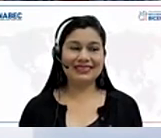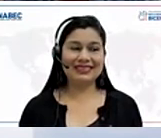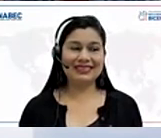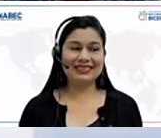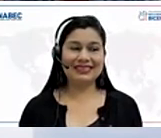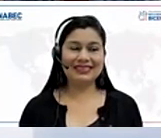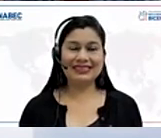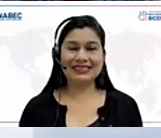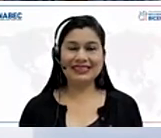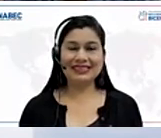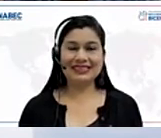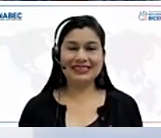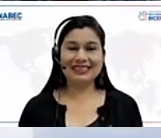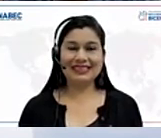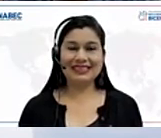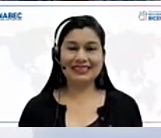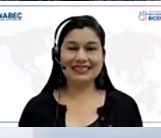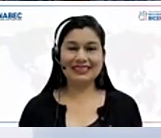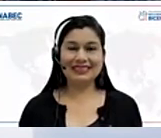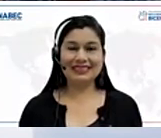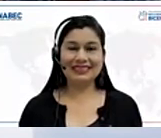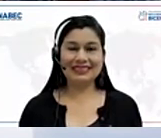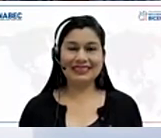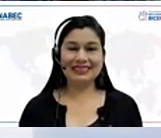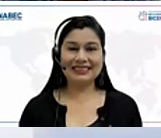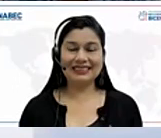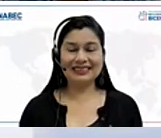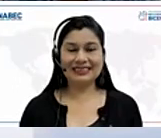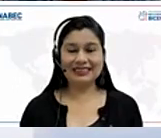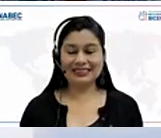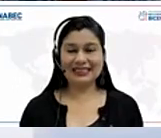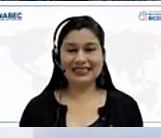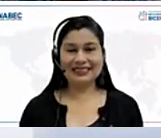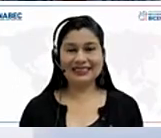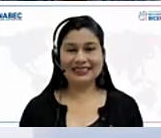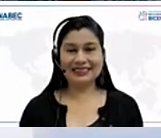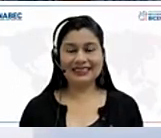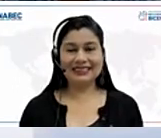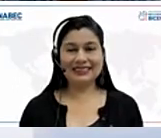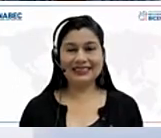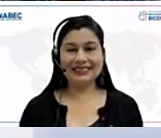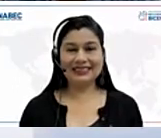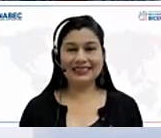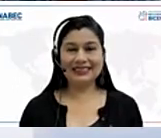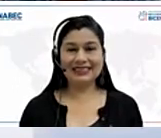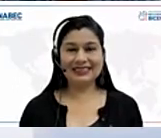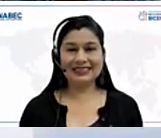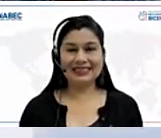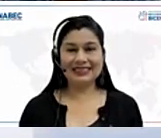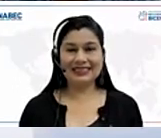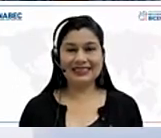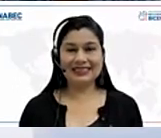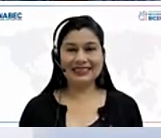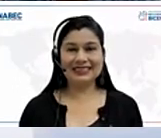bueno, digamos, hacer llegar la mayor cantidad de información sobre los programas de estudio en el extranjero, bueno, Japón en este caso, para todos